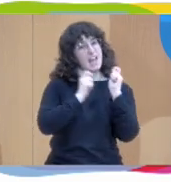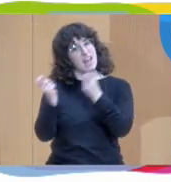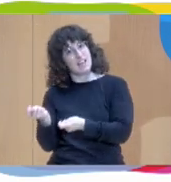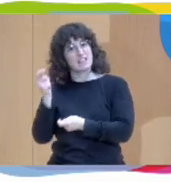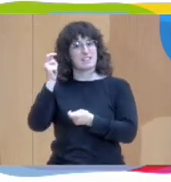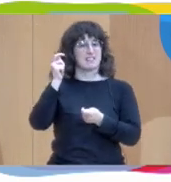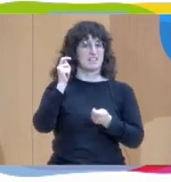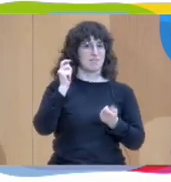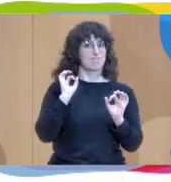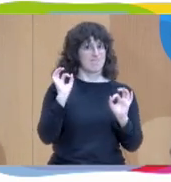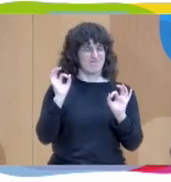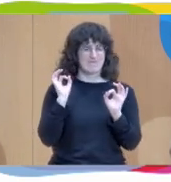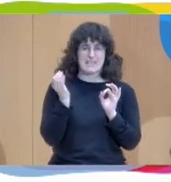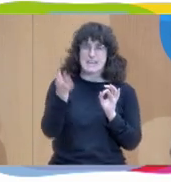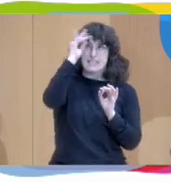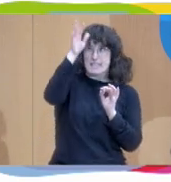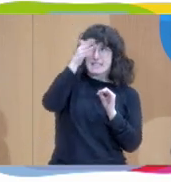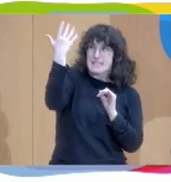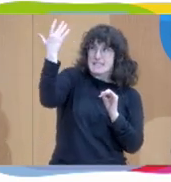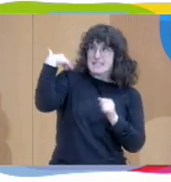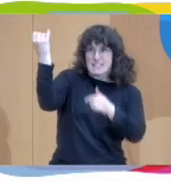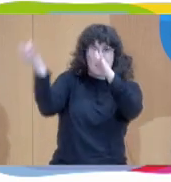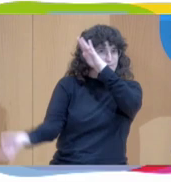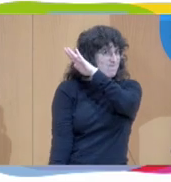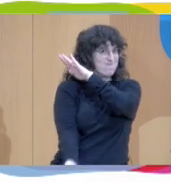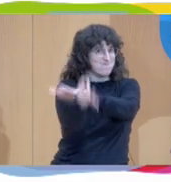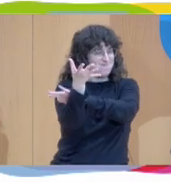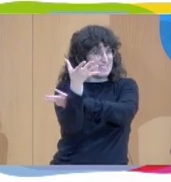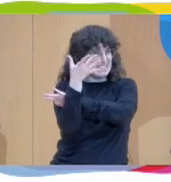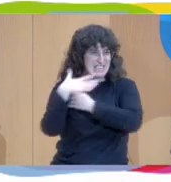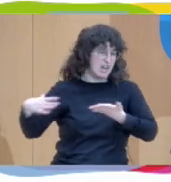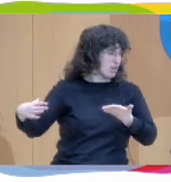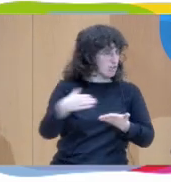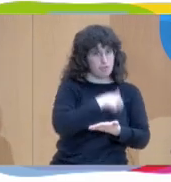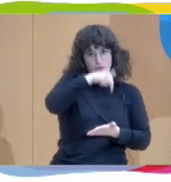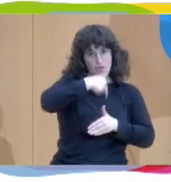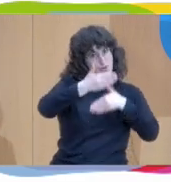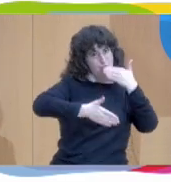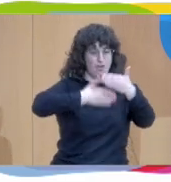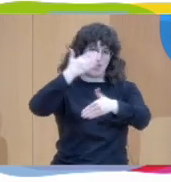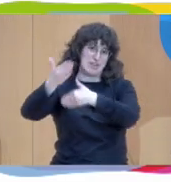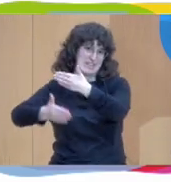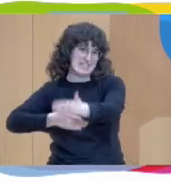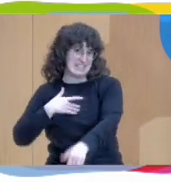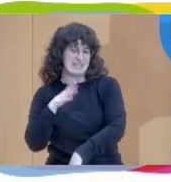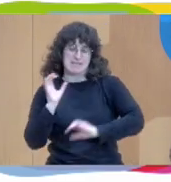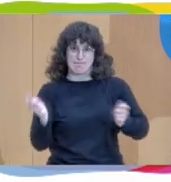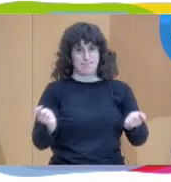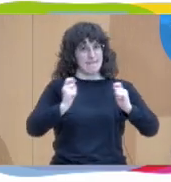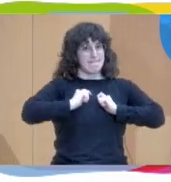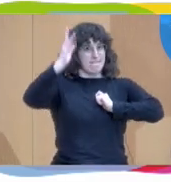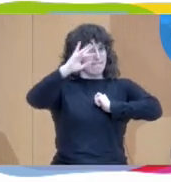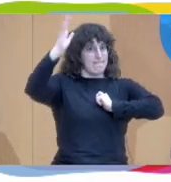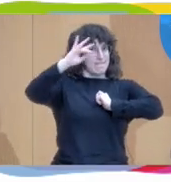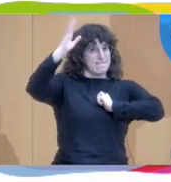en la gestación y en el centro de toda esta corriente Ya que nos ha inspirado mucho y a la que seguimos